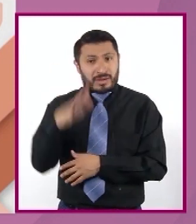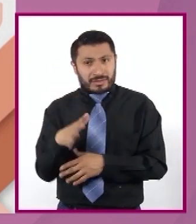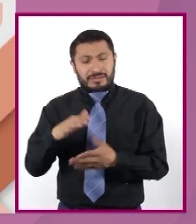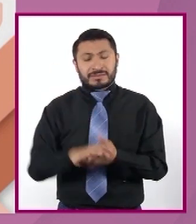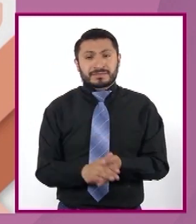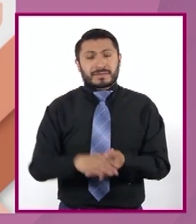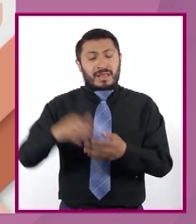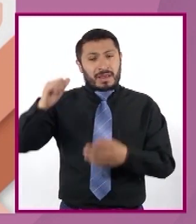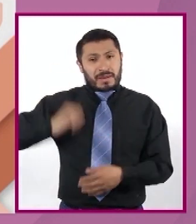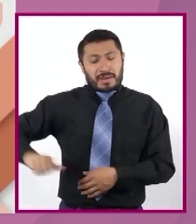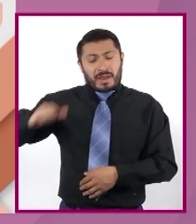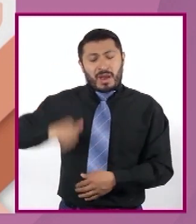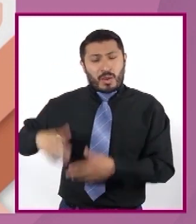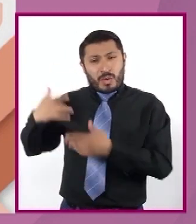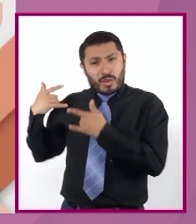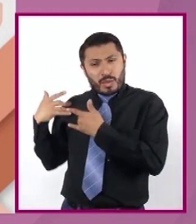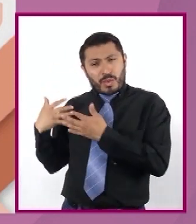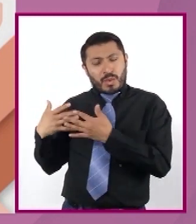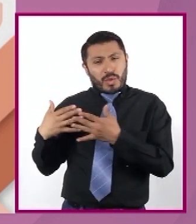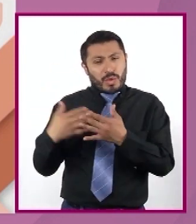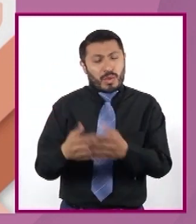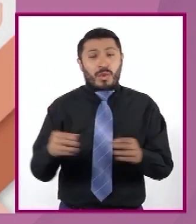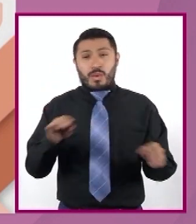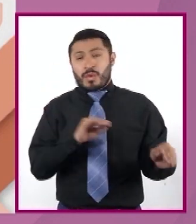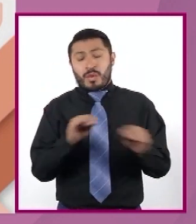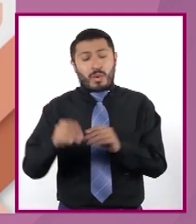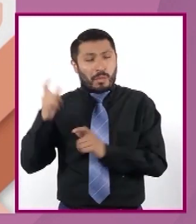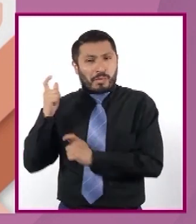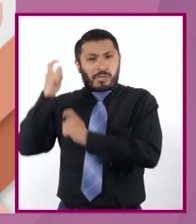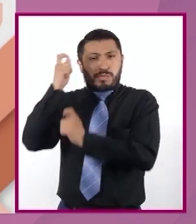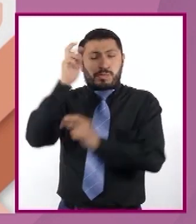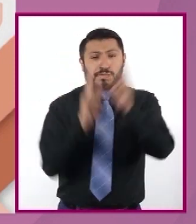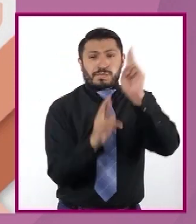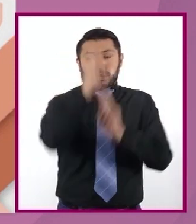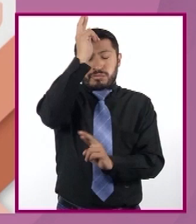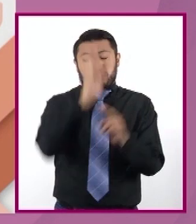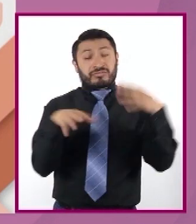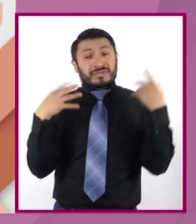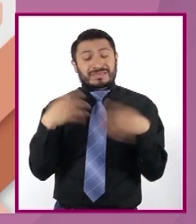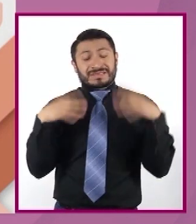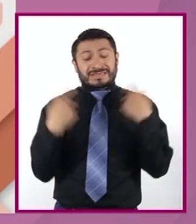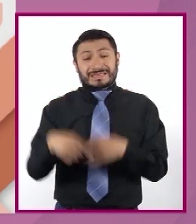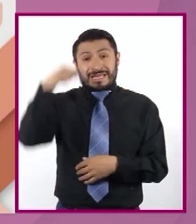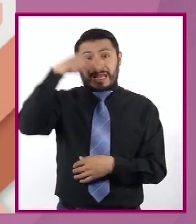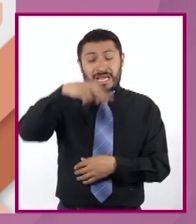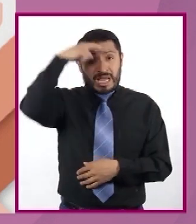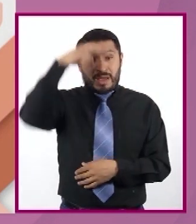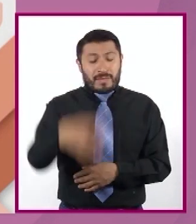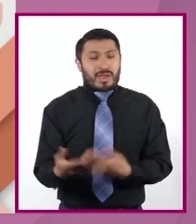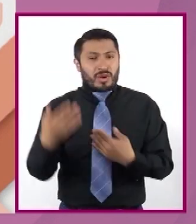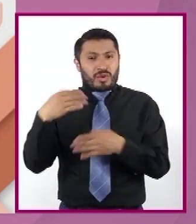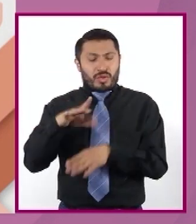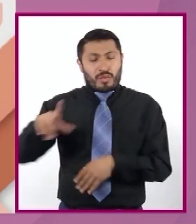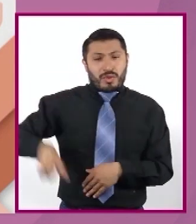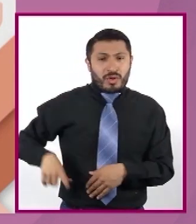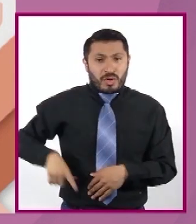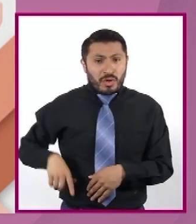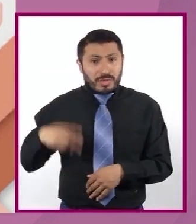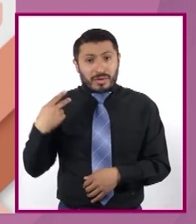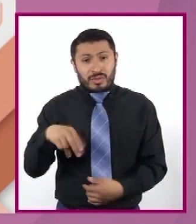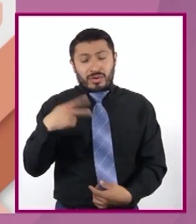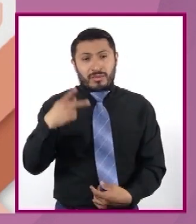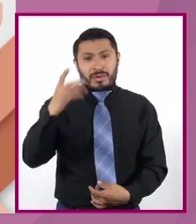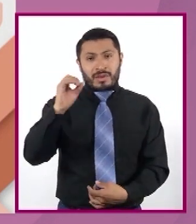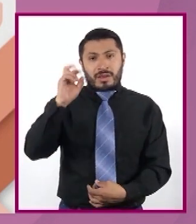Los antecedentes de este movimiento revolucionario se remontan a la situación de México bajo la dictadura conocida como el